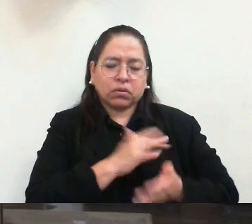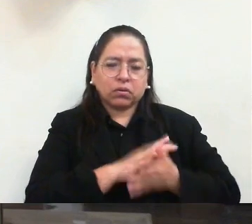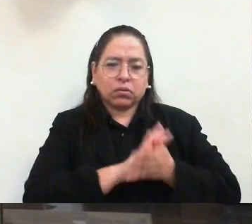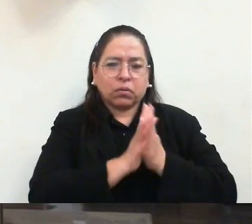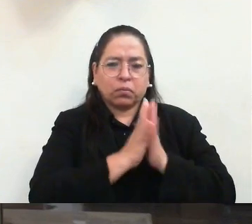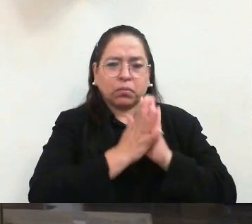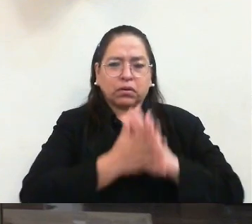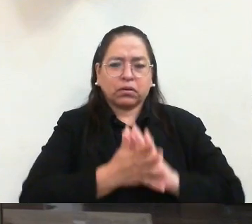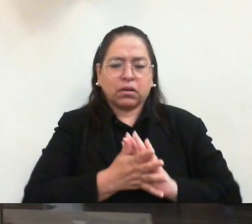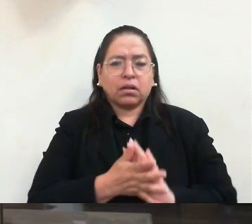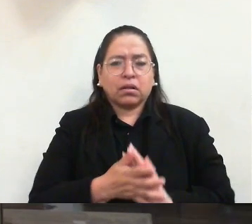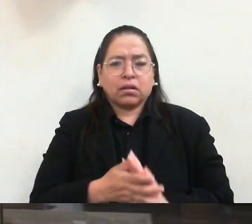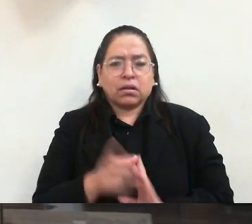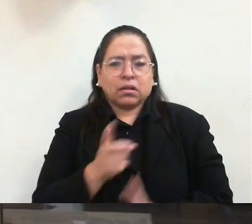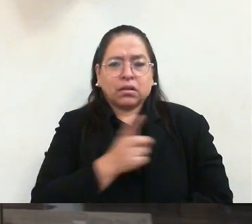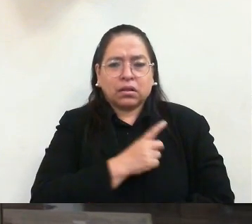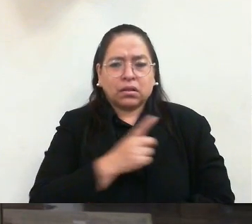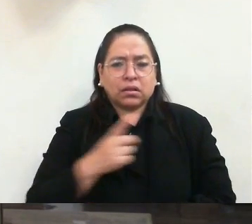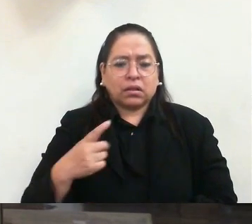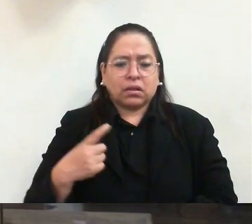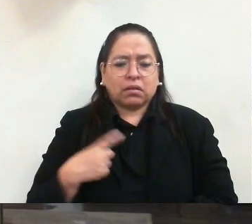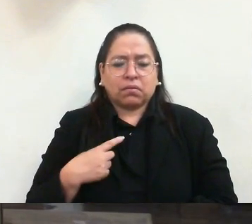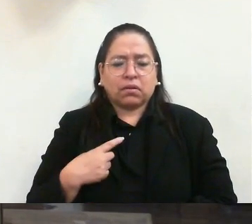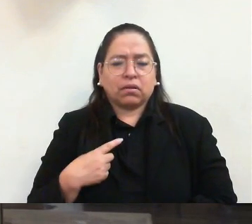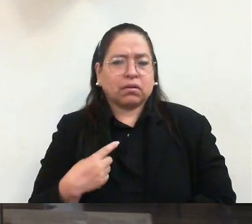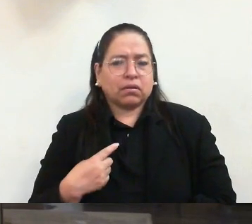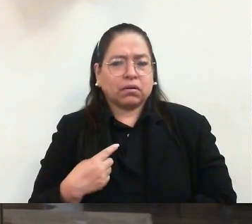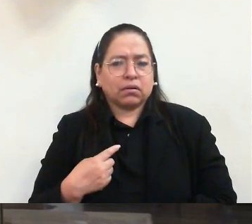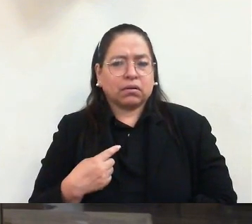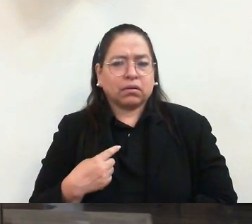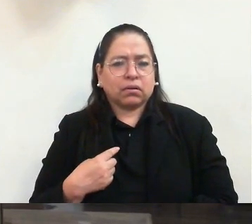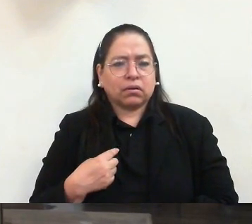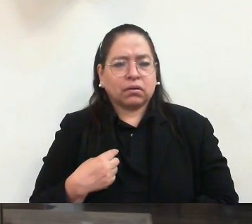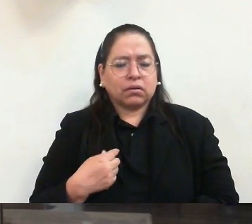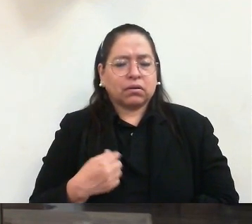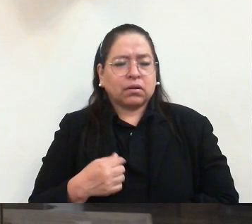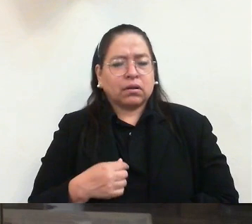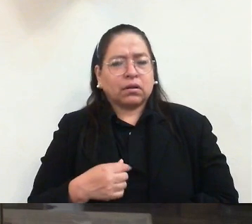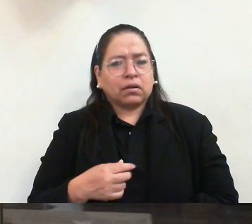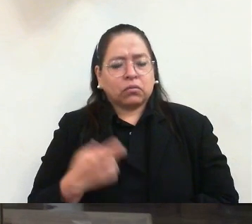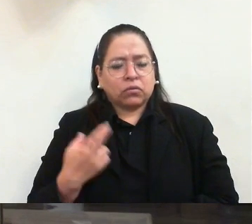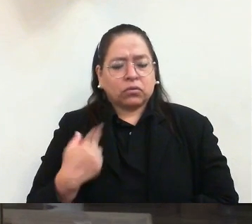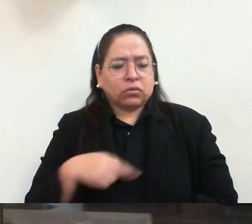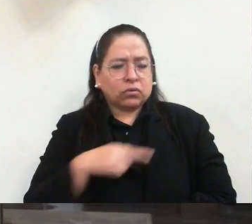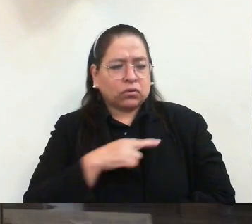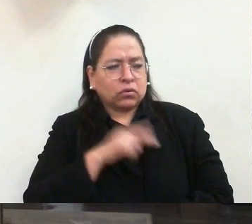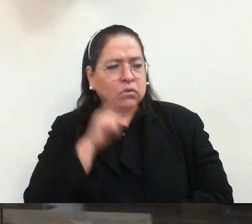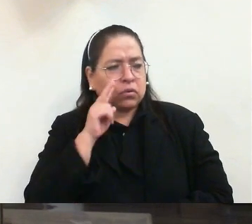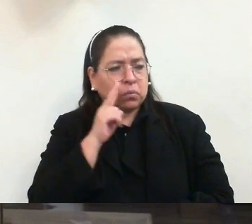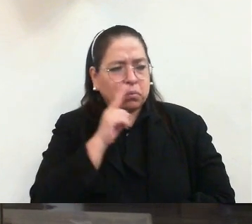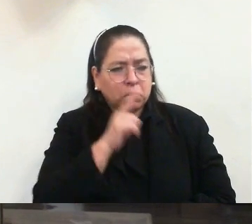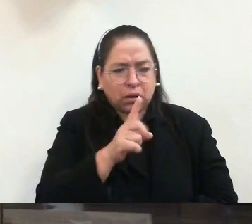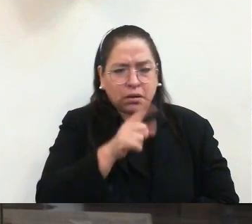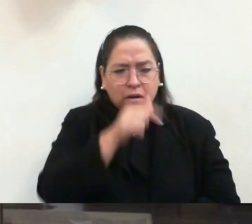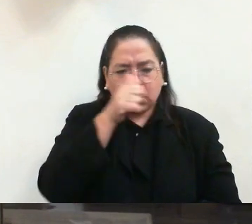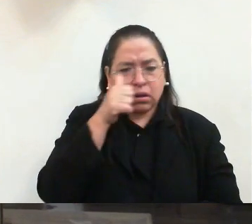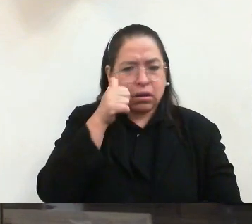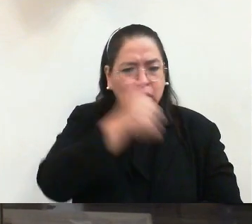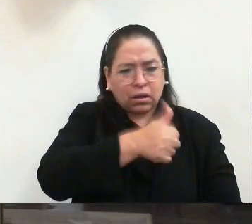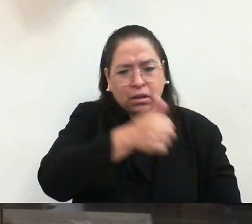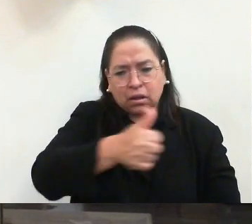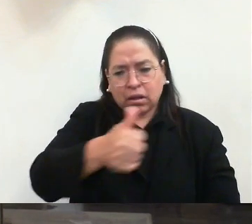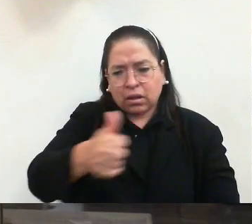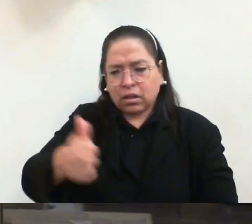con dignidad a cada mujer ustedes que hoy se